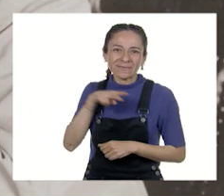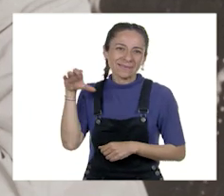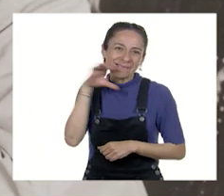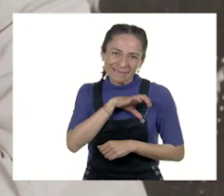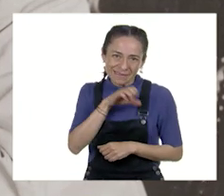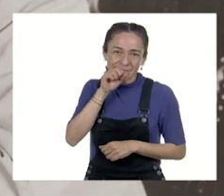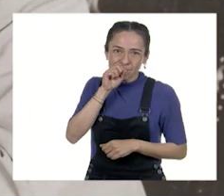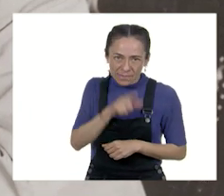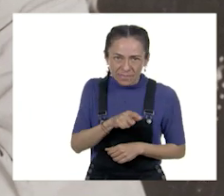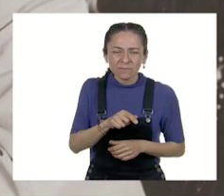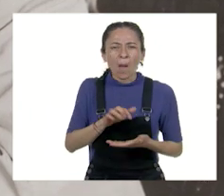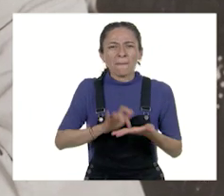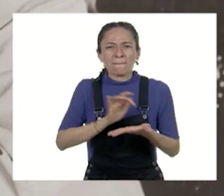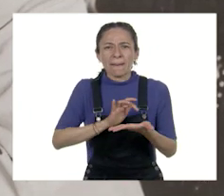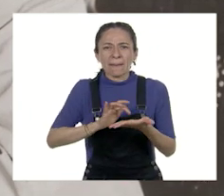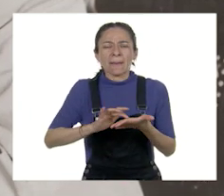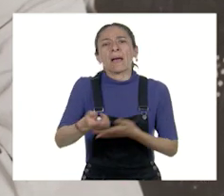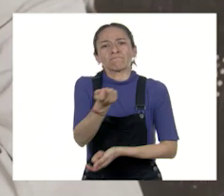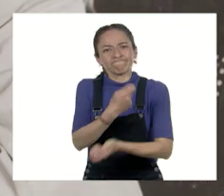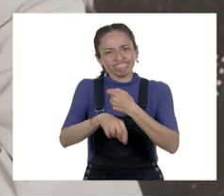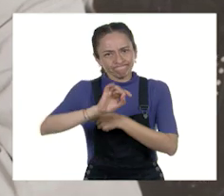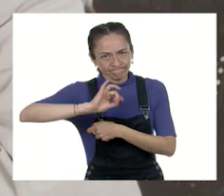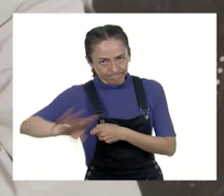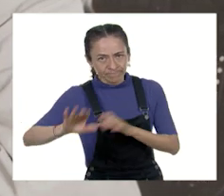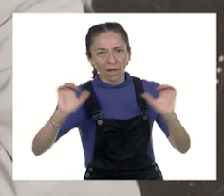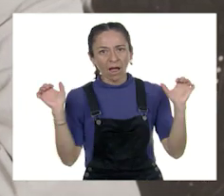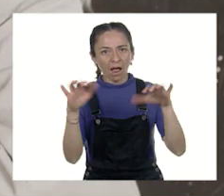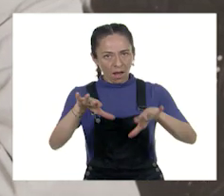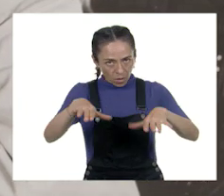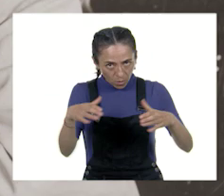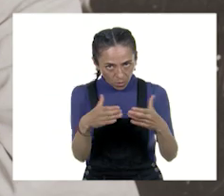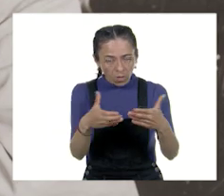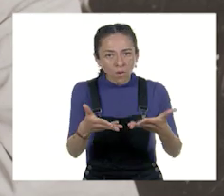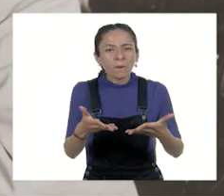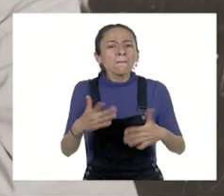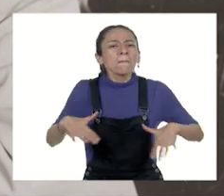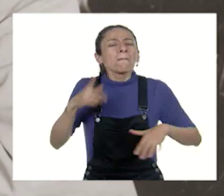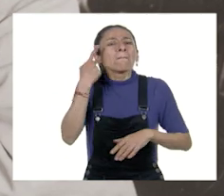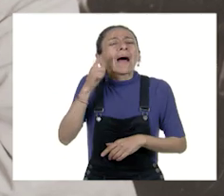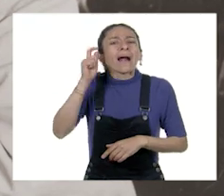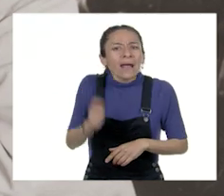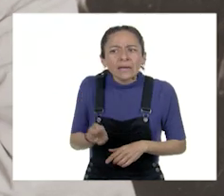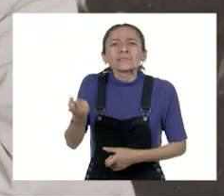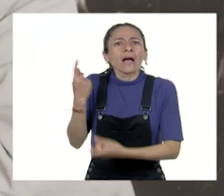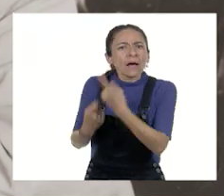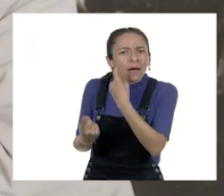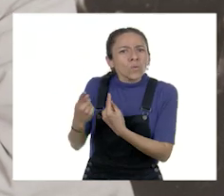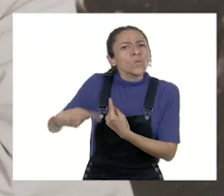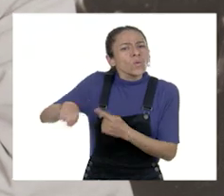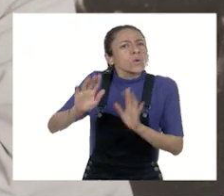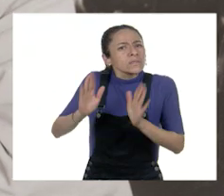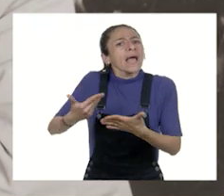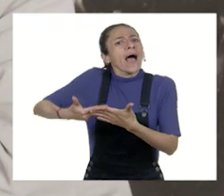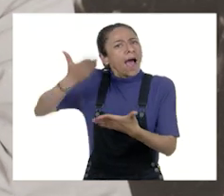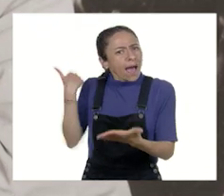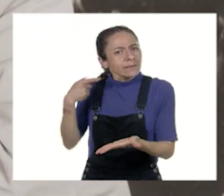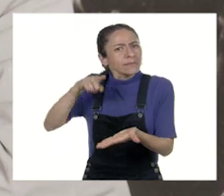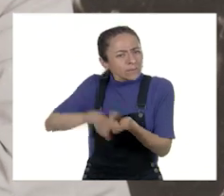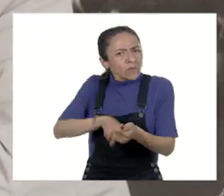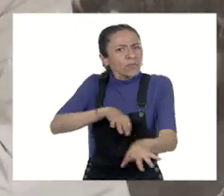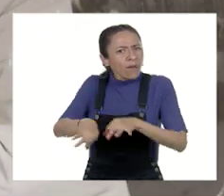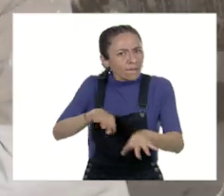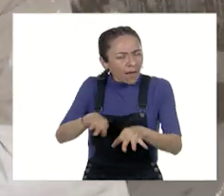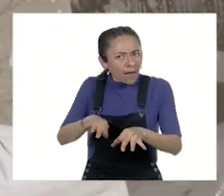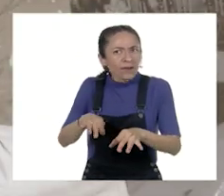Congreso para que no desecharan las credenciales de los diputados que habían pertenecido al Congreso de la Unión después del cuartelazo